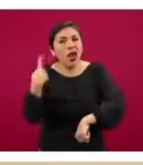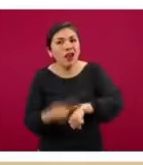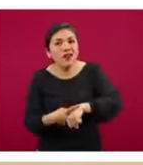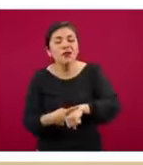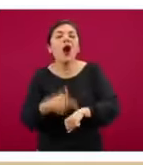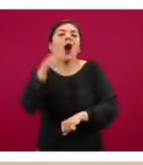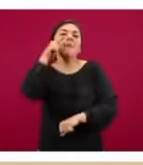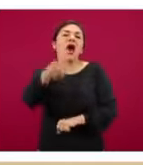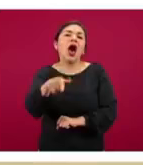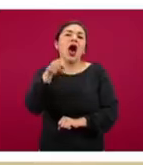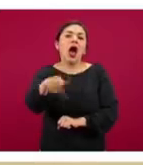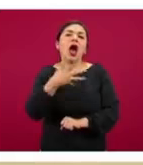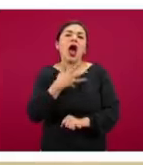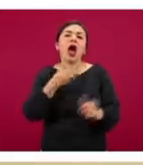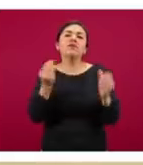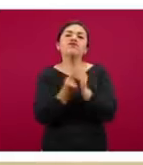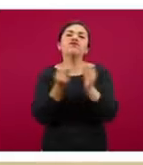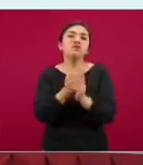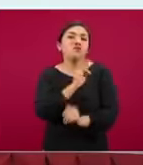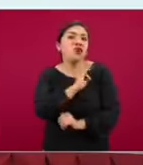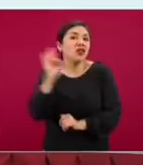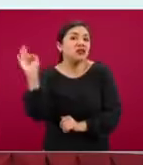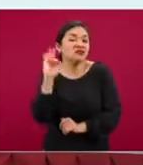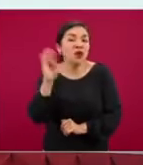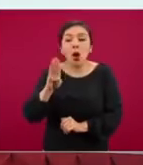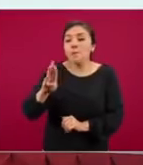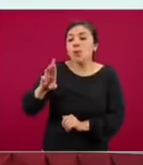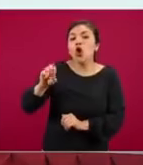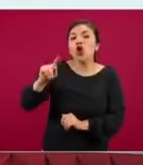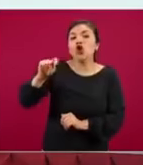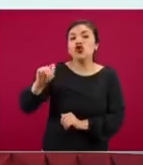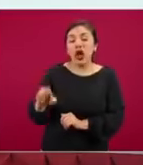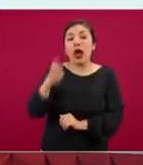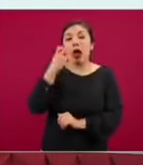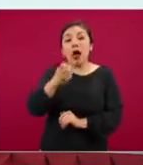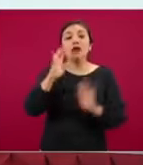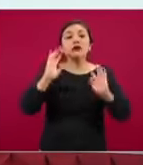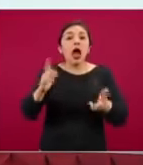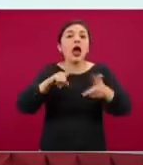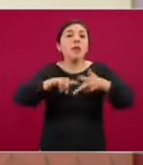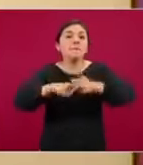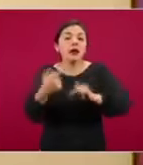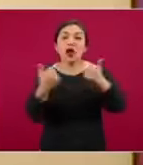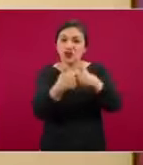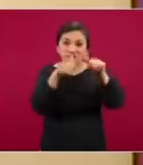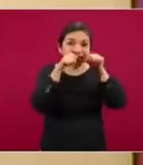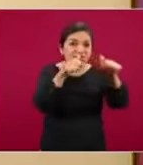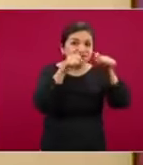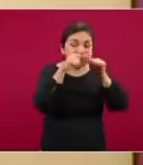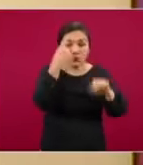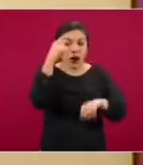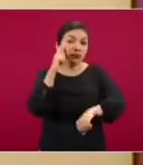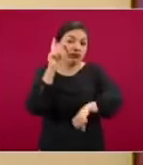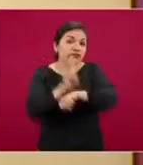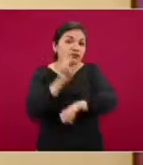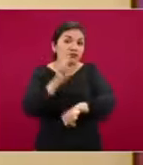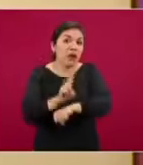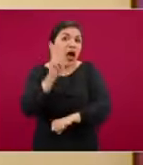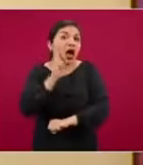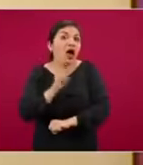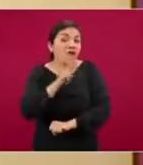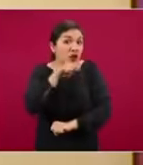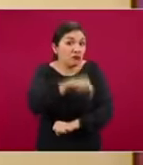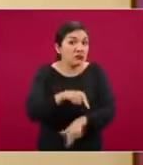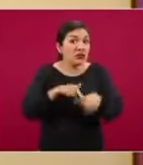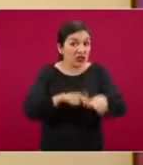desde ahí se clasifica como un probable brote y se inicia no solo la atención, sino también el seguimiento para ver